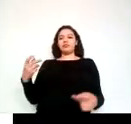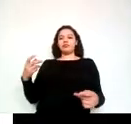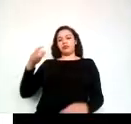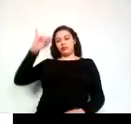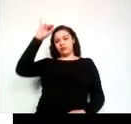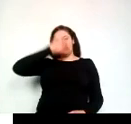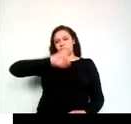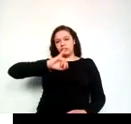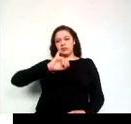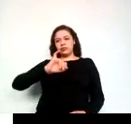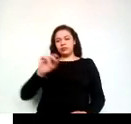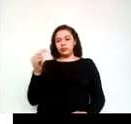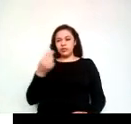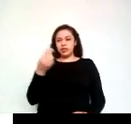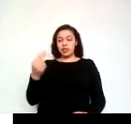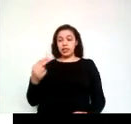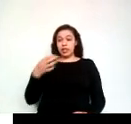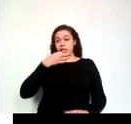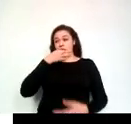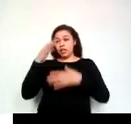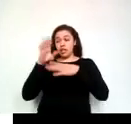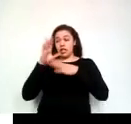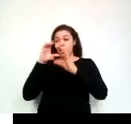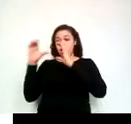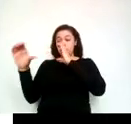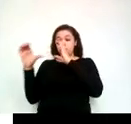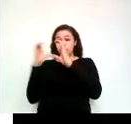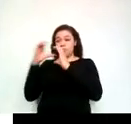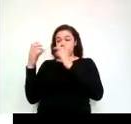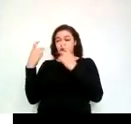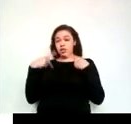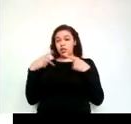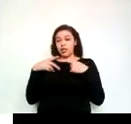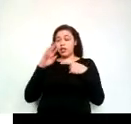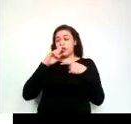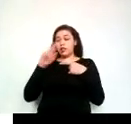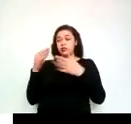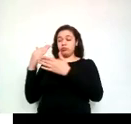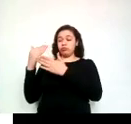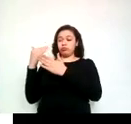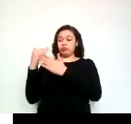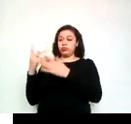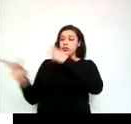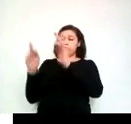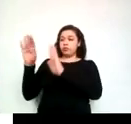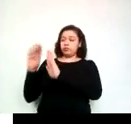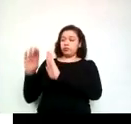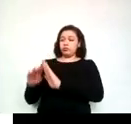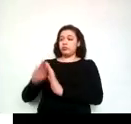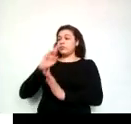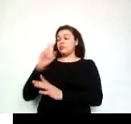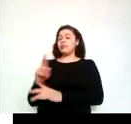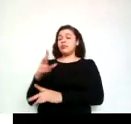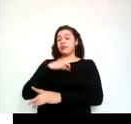es necesario comunicar a los colaboradores cuáles fueron los resultados de estos cuestionarios. Sin embargo, se hace